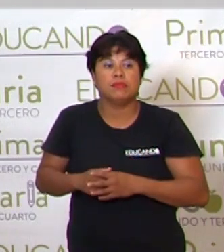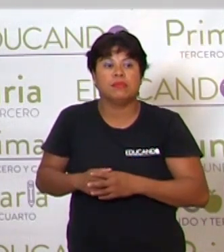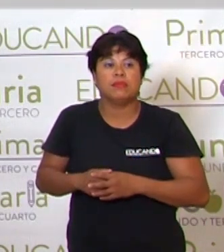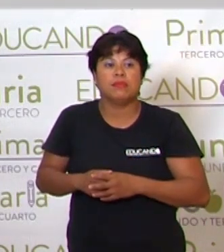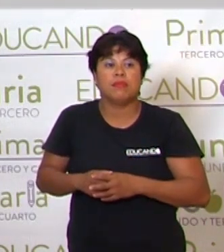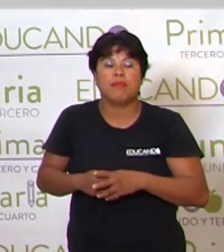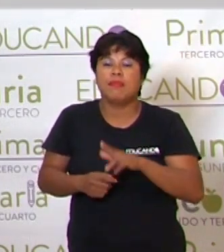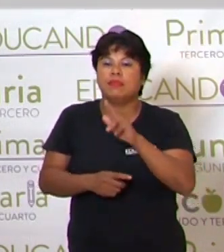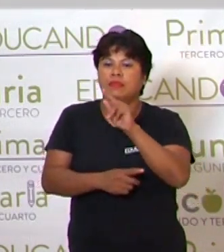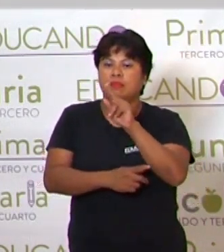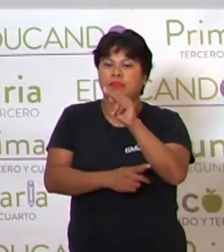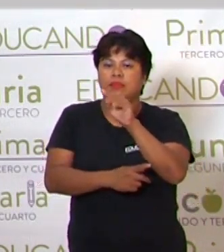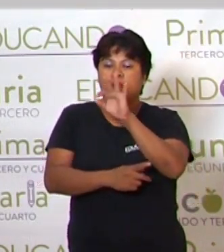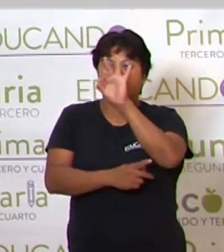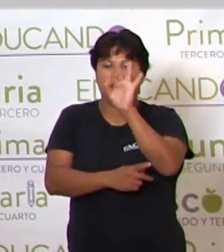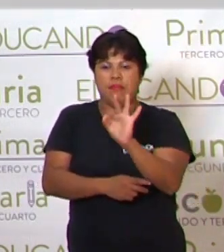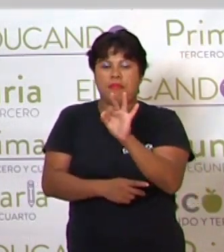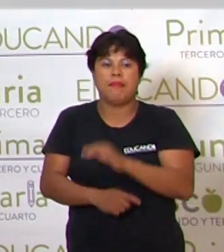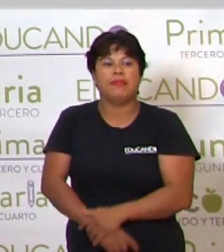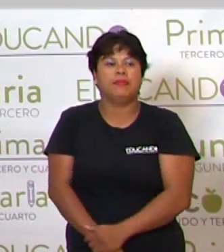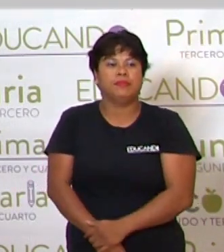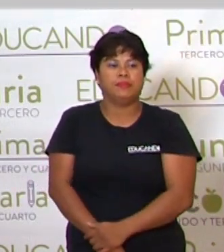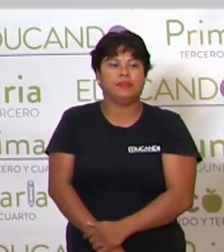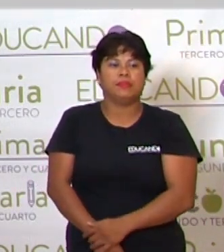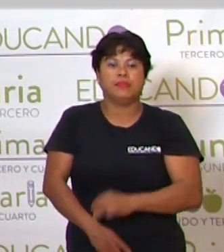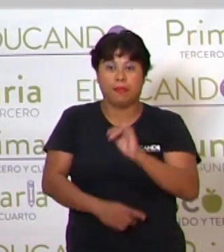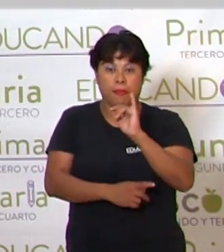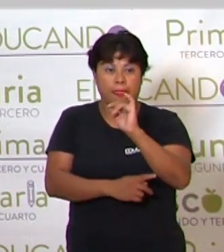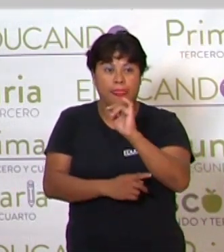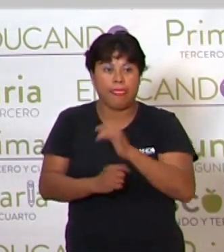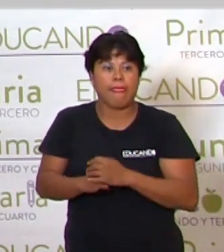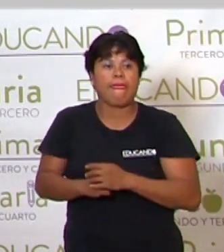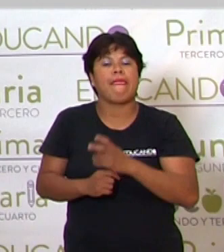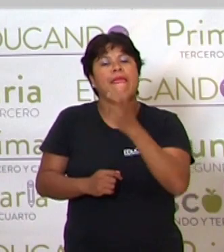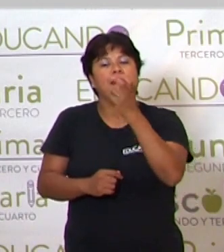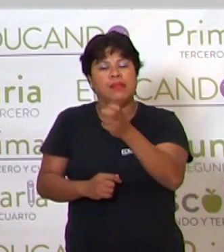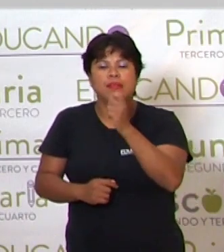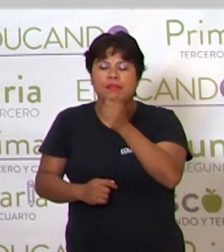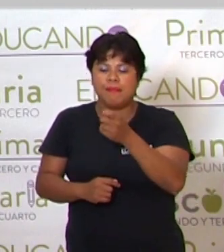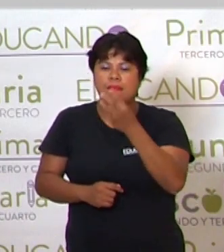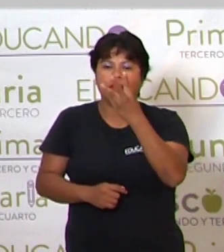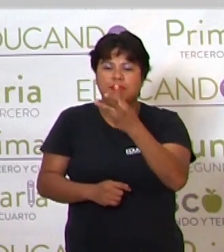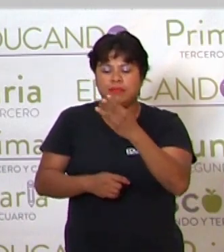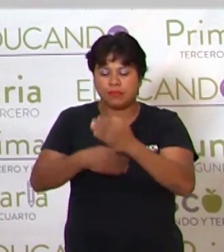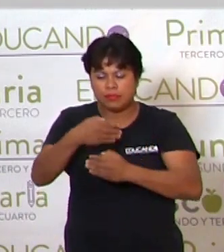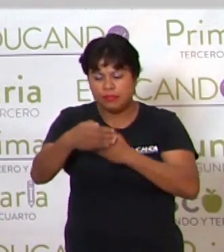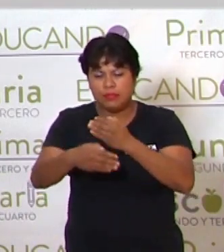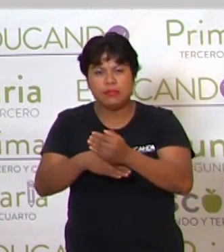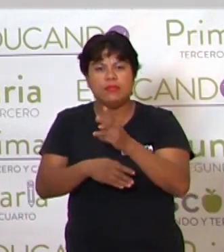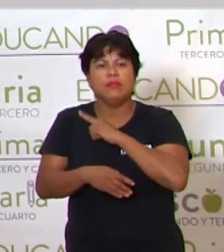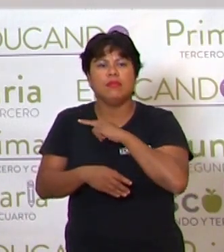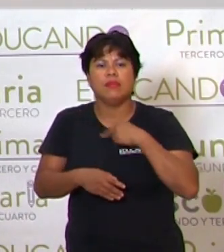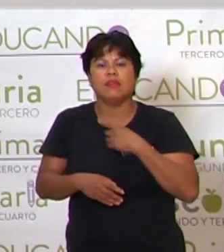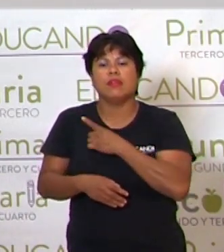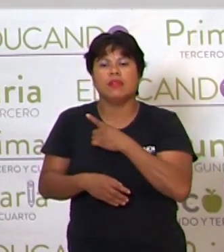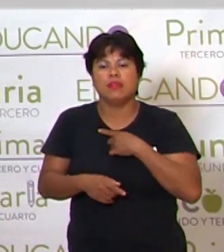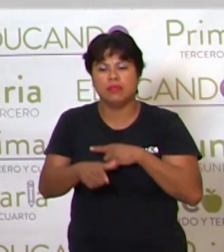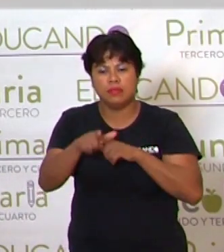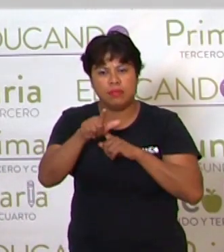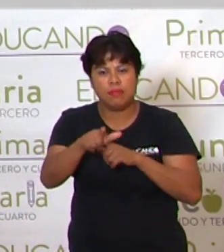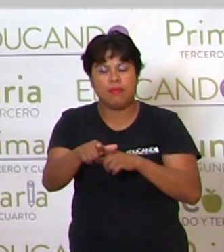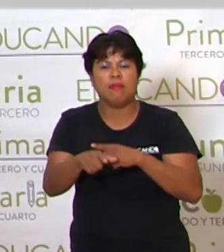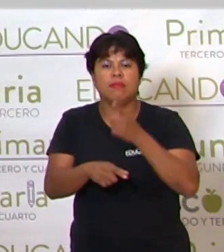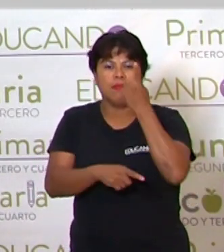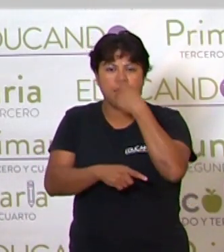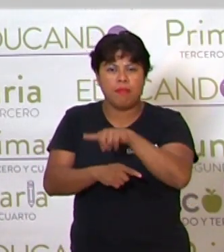De 80 grados. ¿Sí? Esos son los tres sencillos pasos que nosotros tenemos que seguir